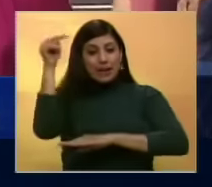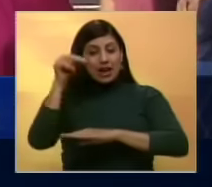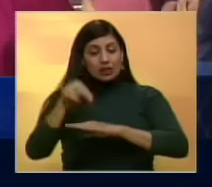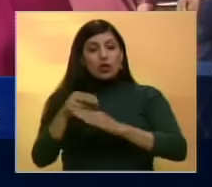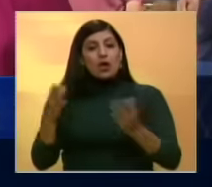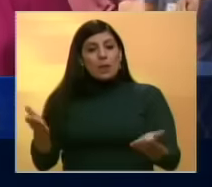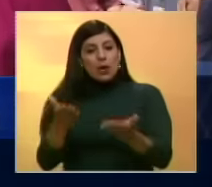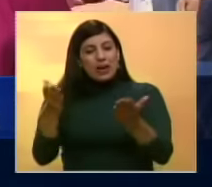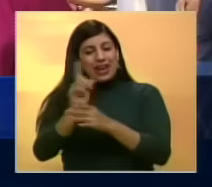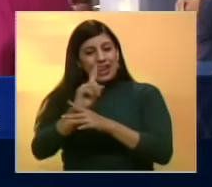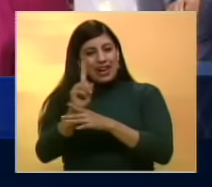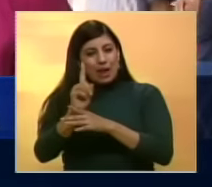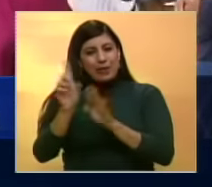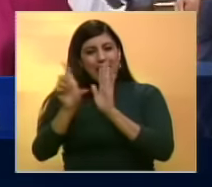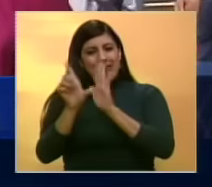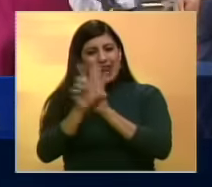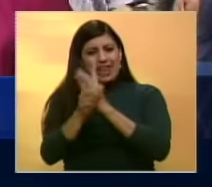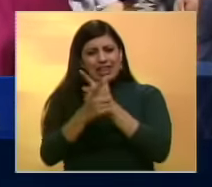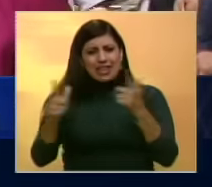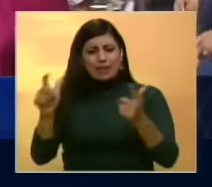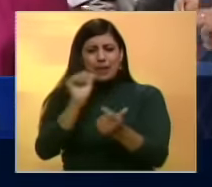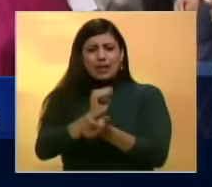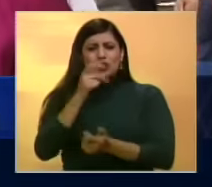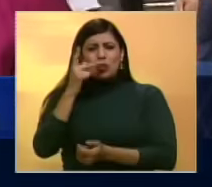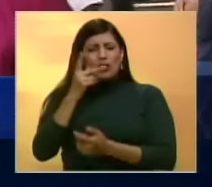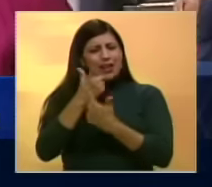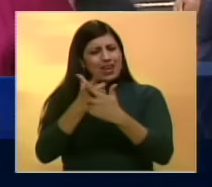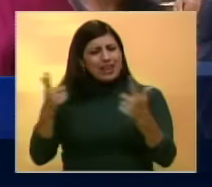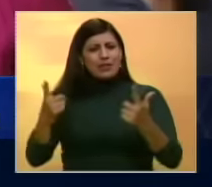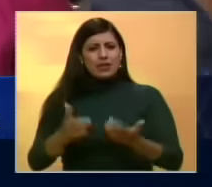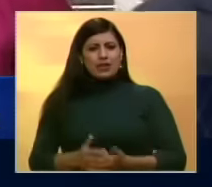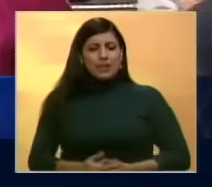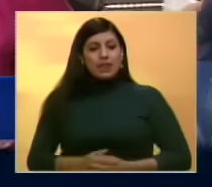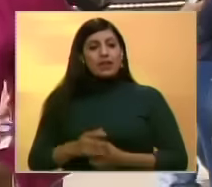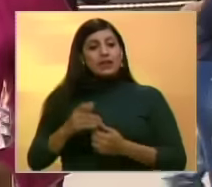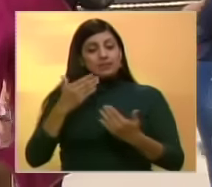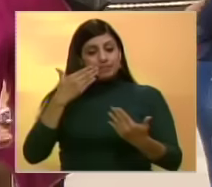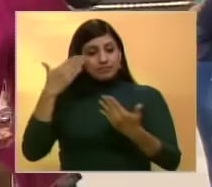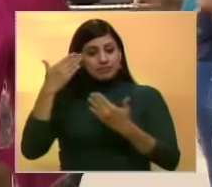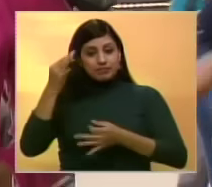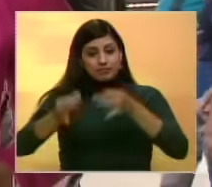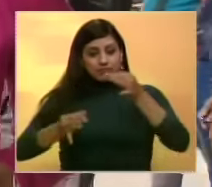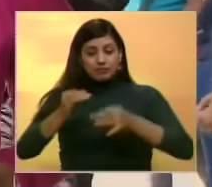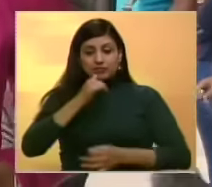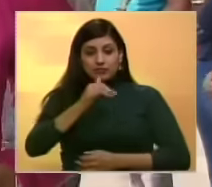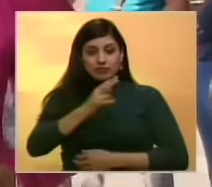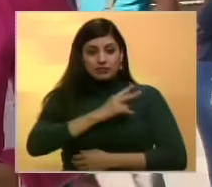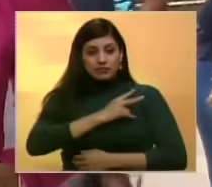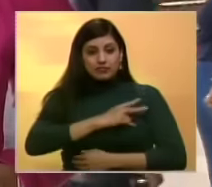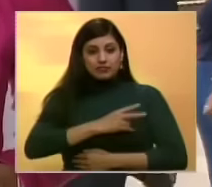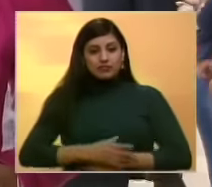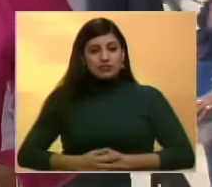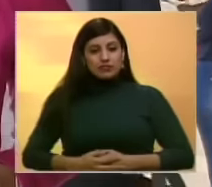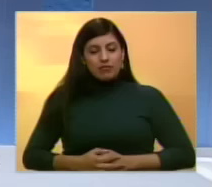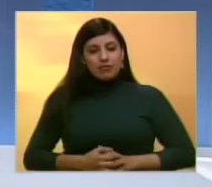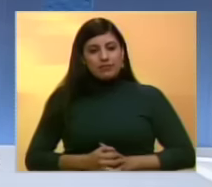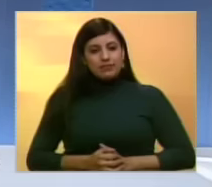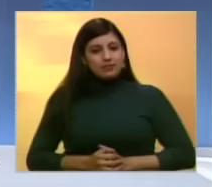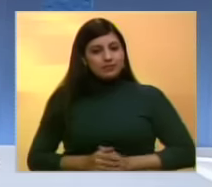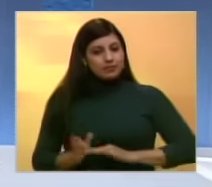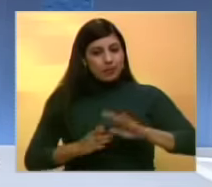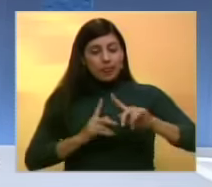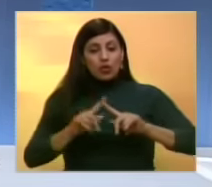que promulguen de inmediato la ley de amnistía para que puedan ser puestos en libertad desde el Palacio de Justicia fabiel quindo noticiero venevisión